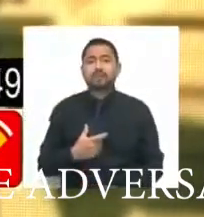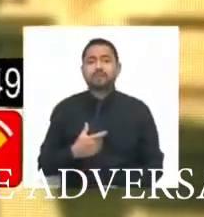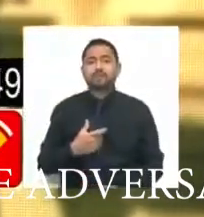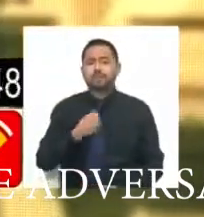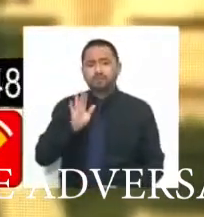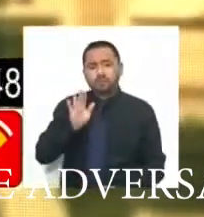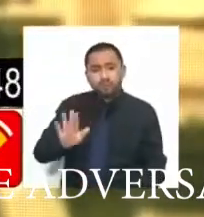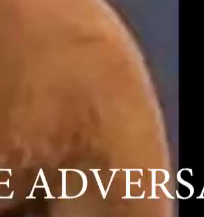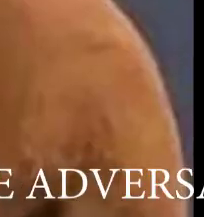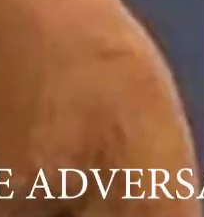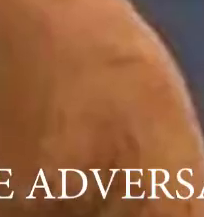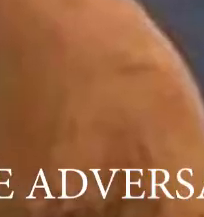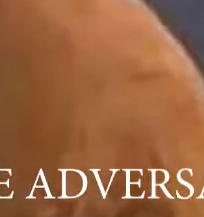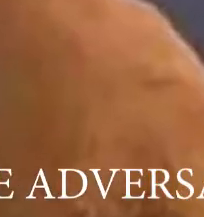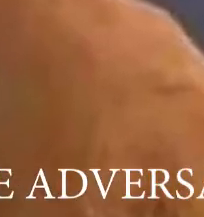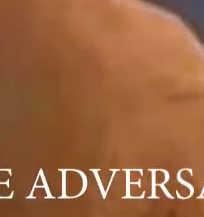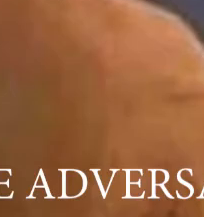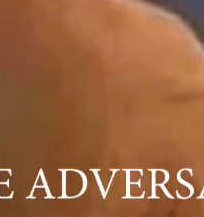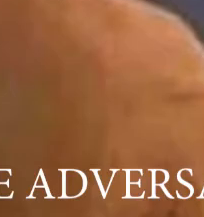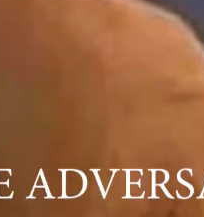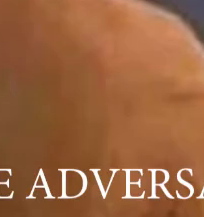son derechos.